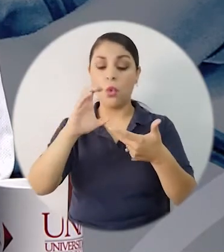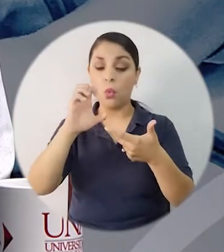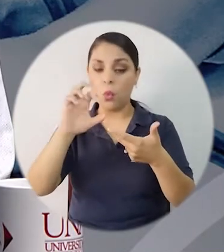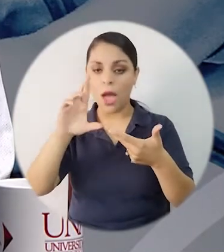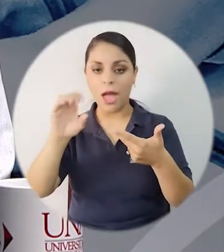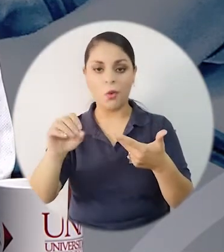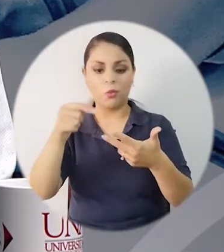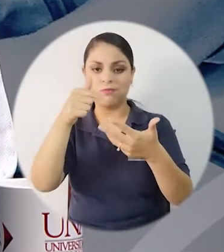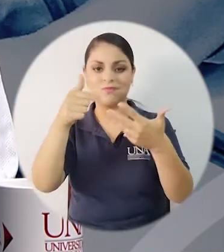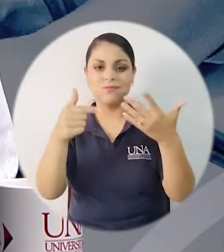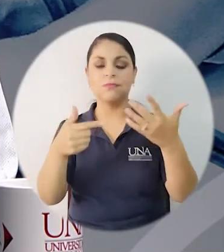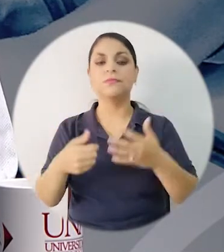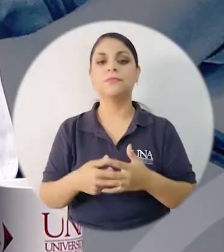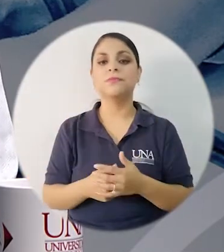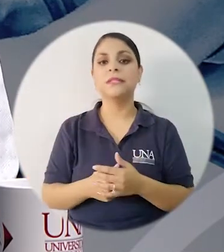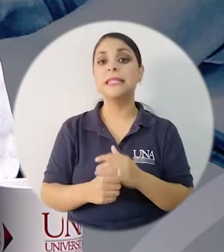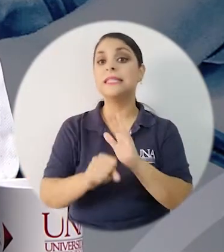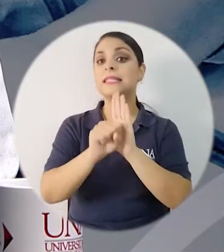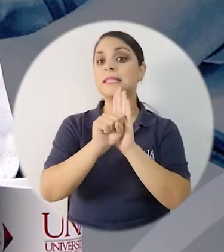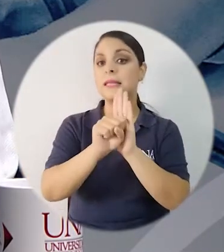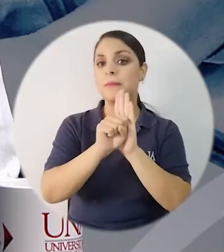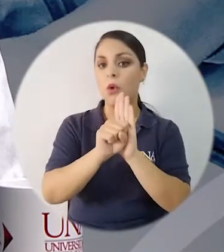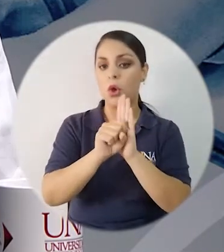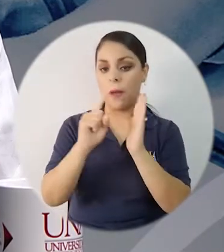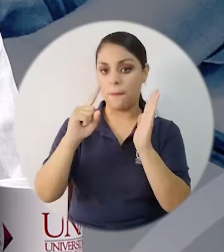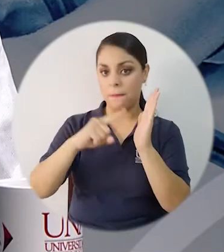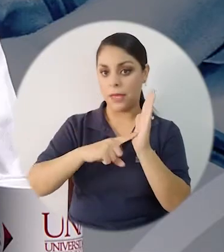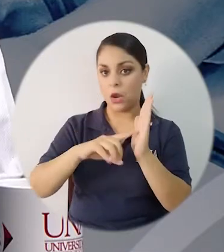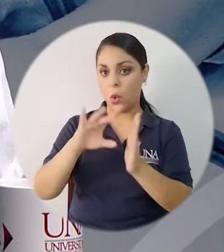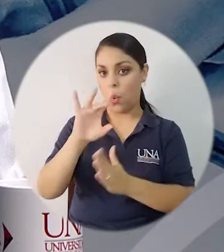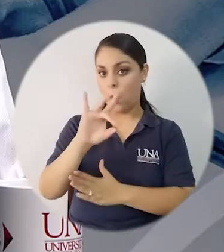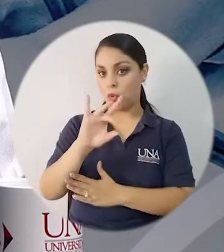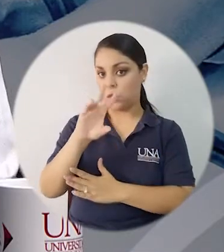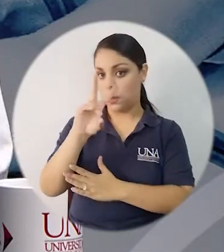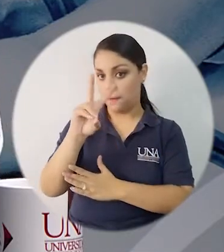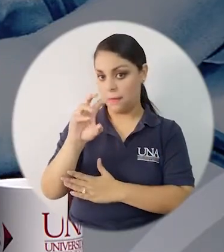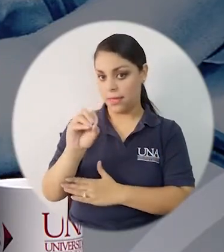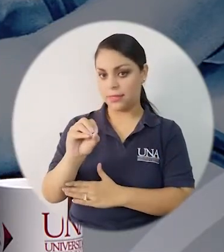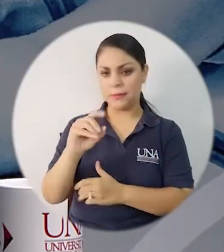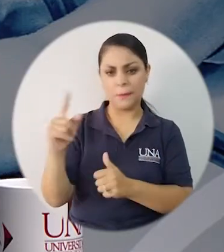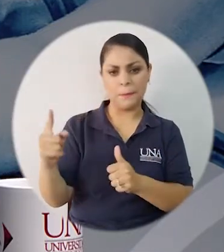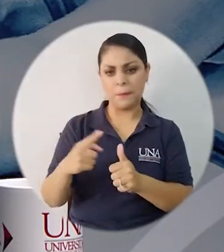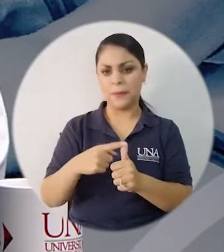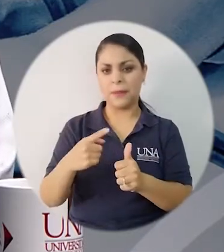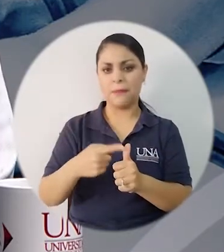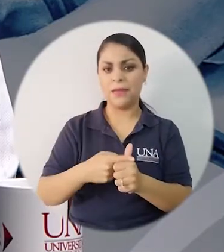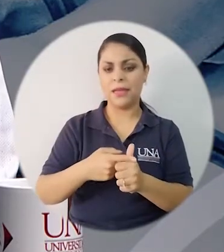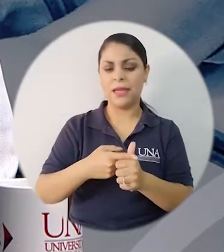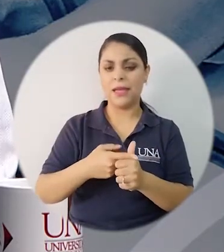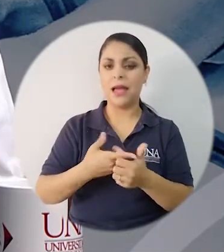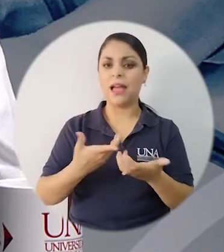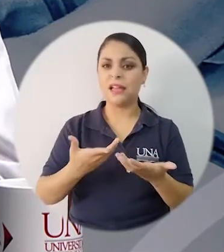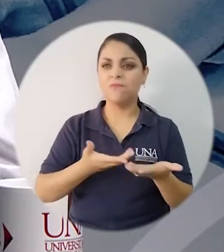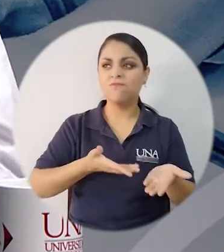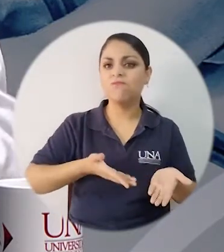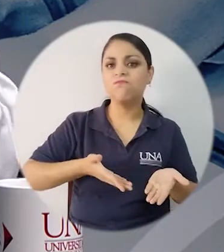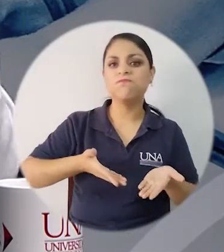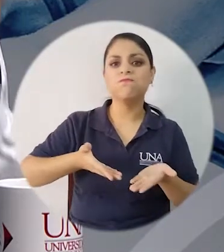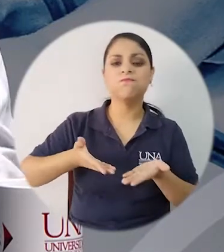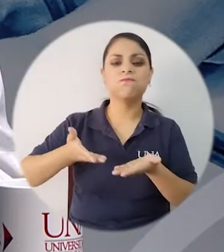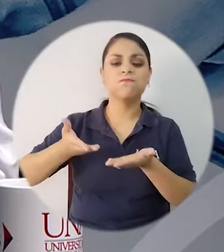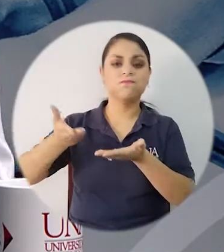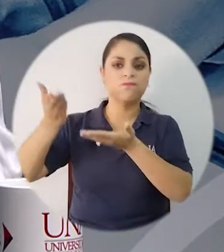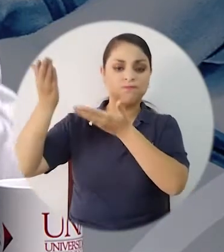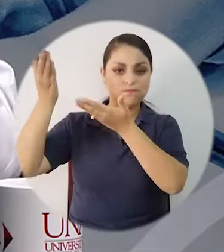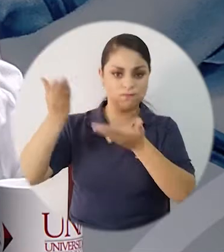¿verdad? Y el muy simbólico, que en 1820, la primera exportación que se registra y que se